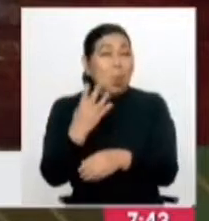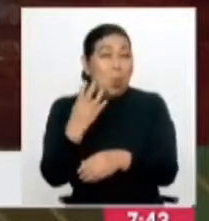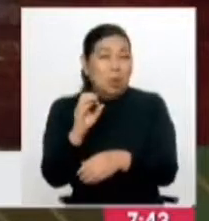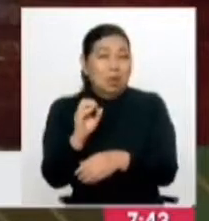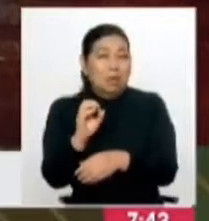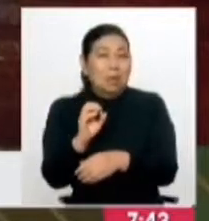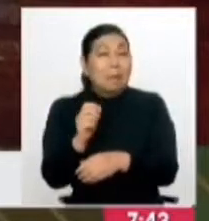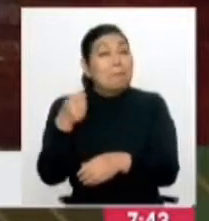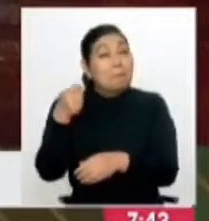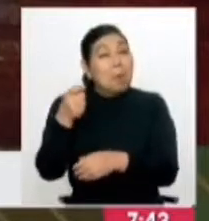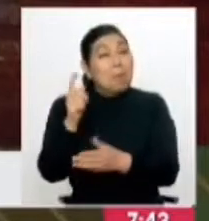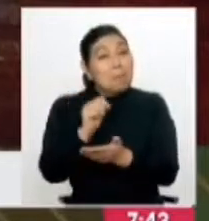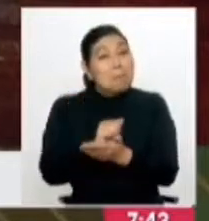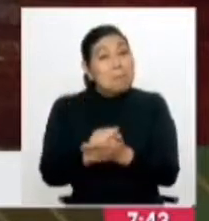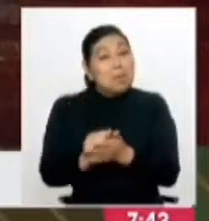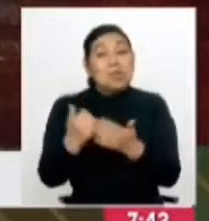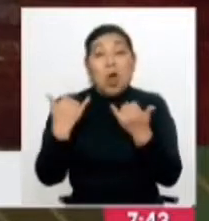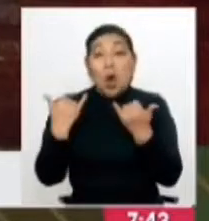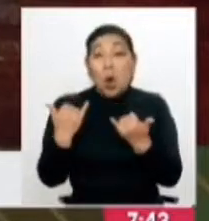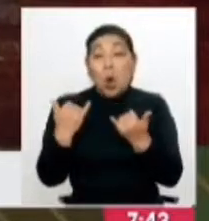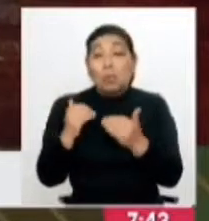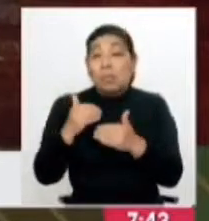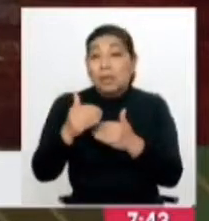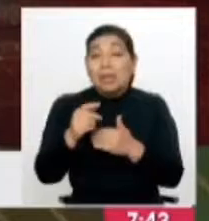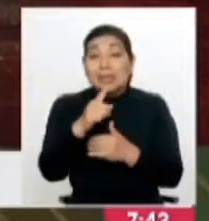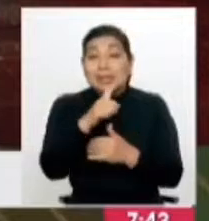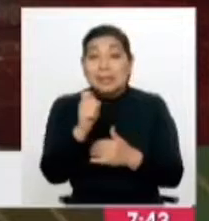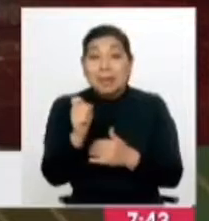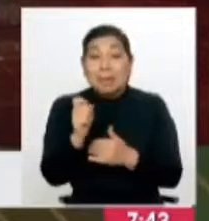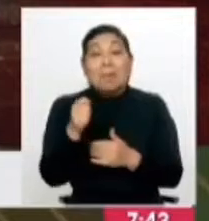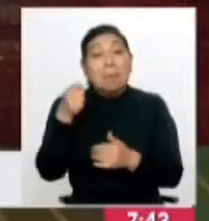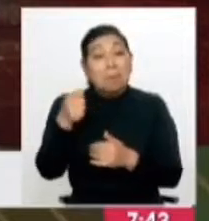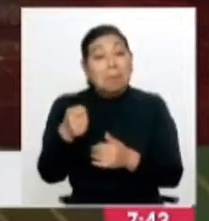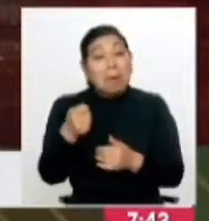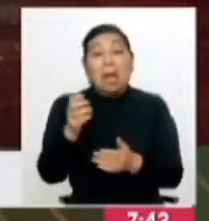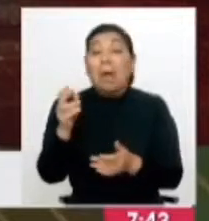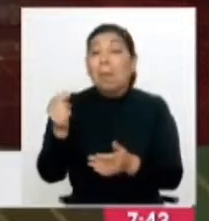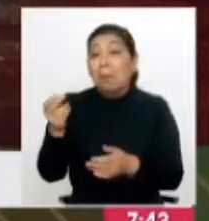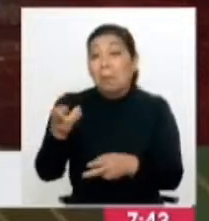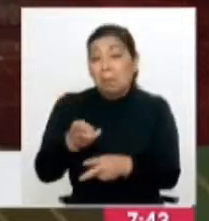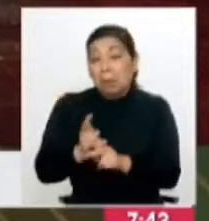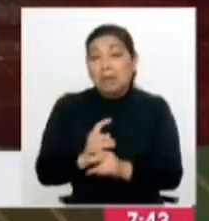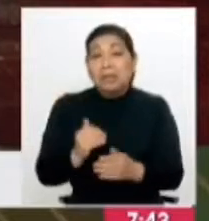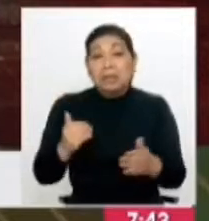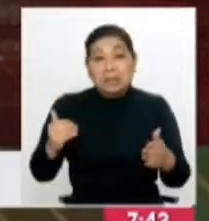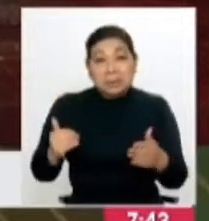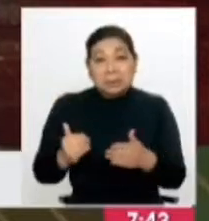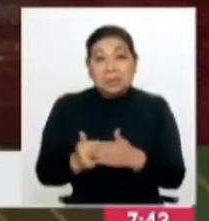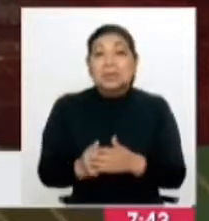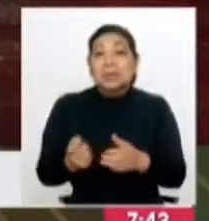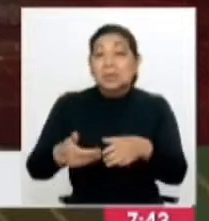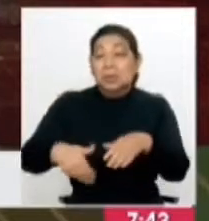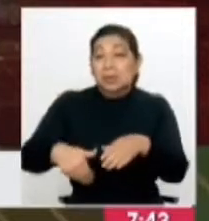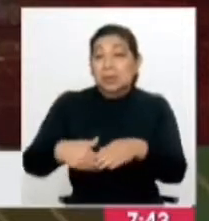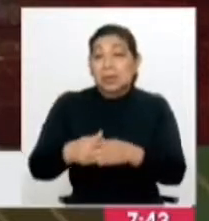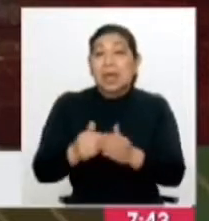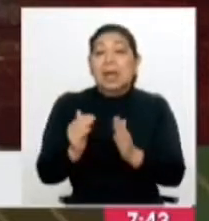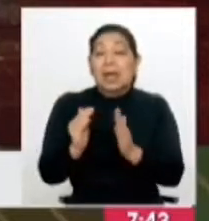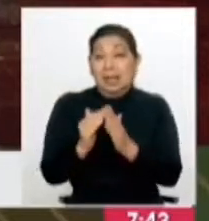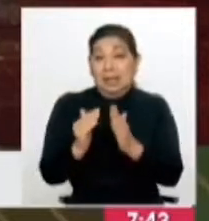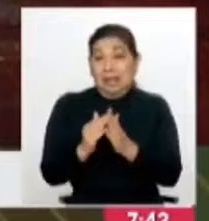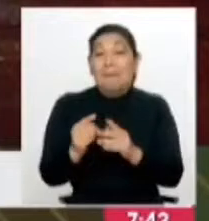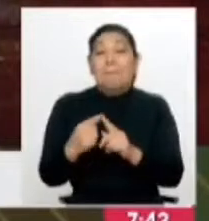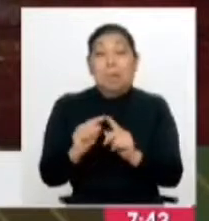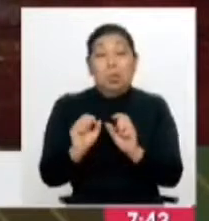40, 50 créditos por mes. Hoy día estamos pasando los 100 créditos por mes. Estamos a puertas de cerrar convenio con Mi